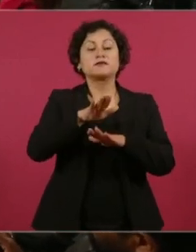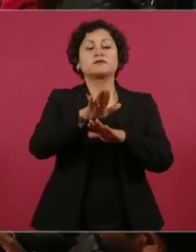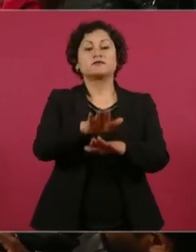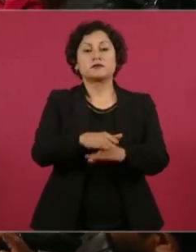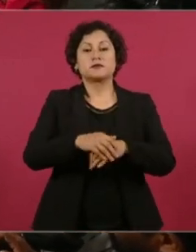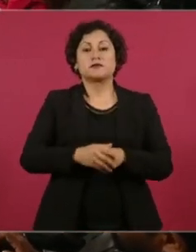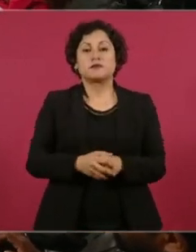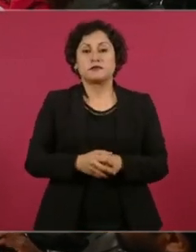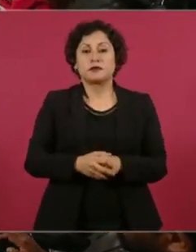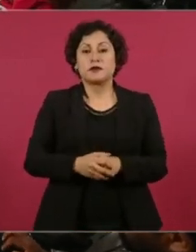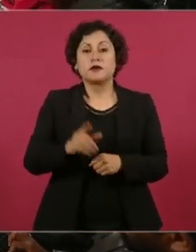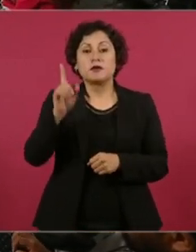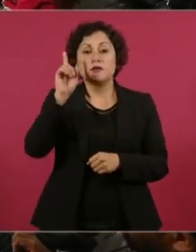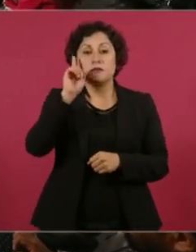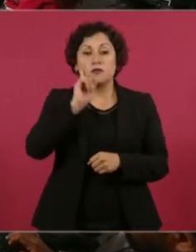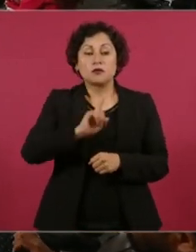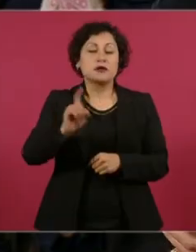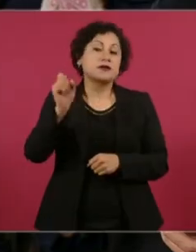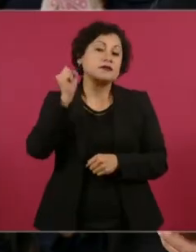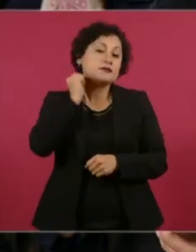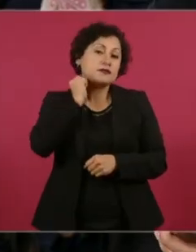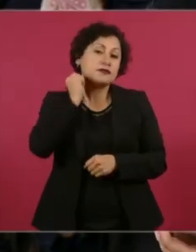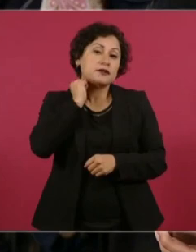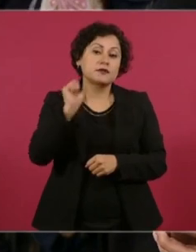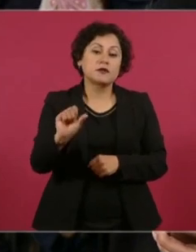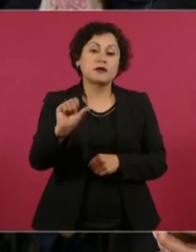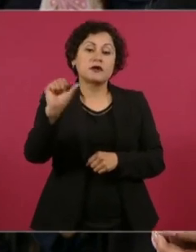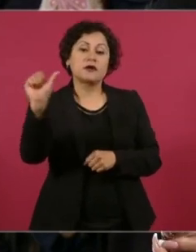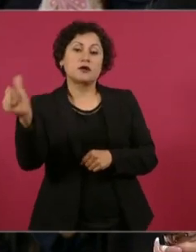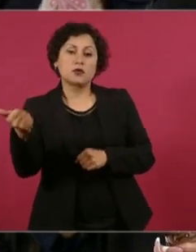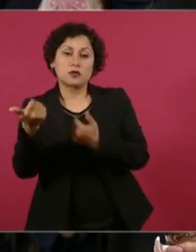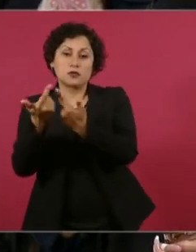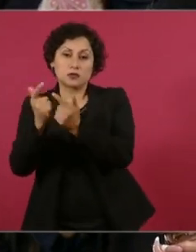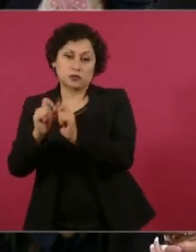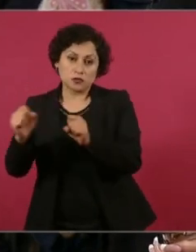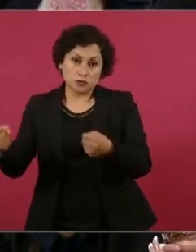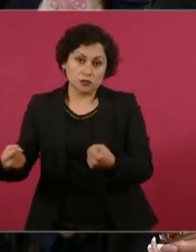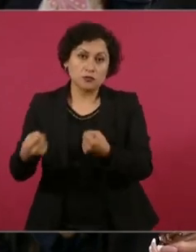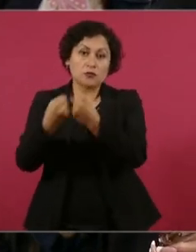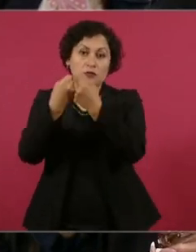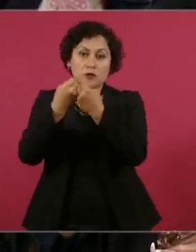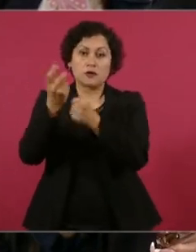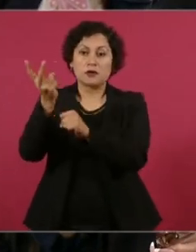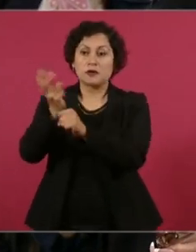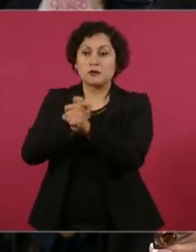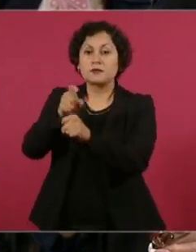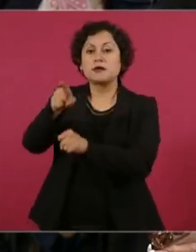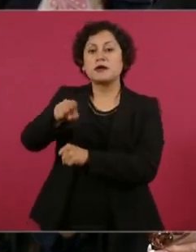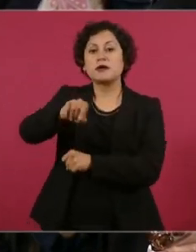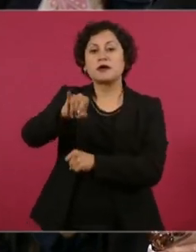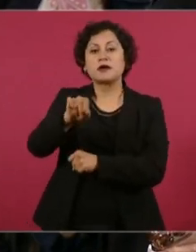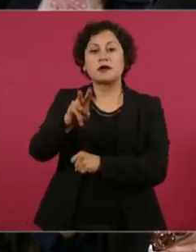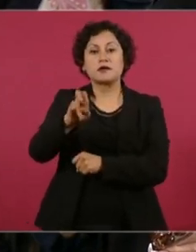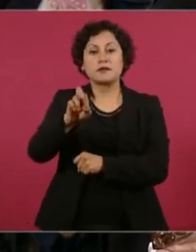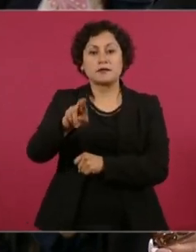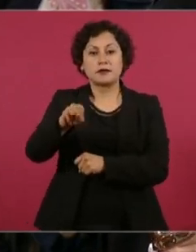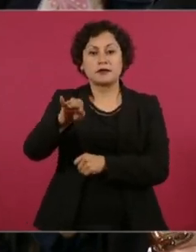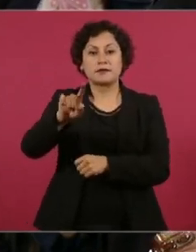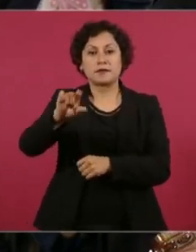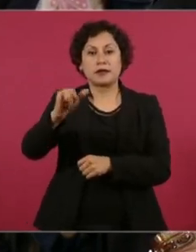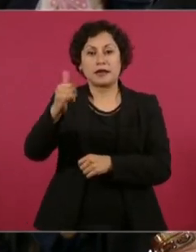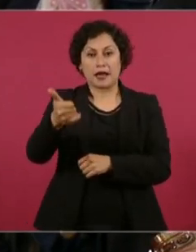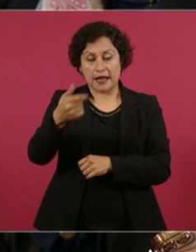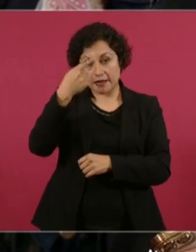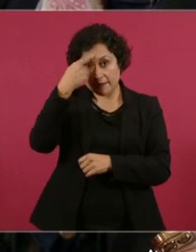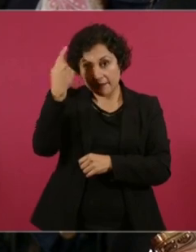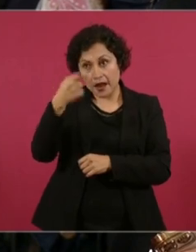hace una diputada, perdón, una senadora de oposición al presidente ultraconservador Javier Milei para visitar nuestro país